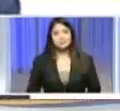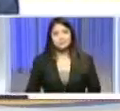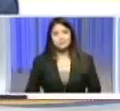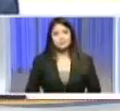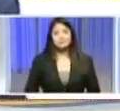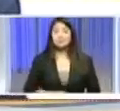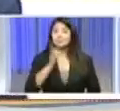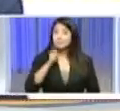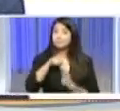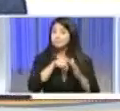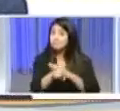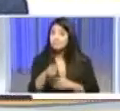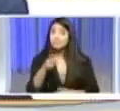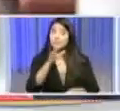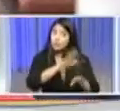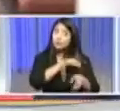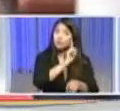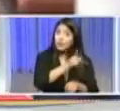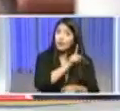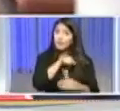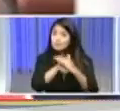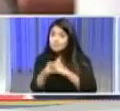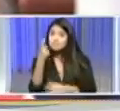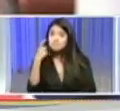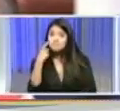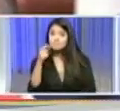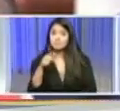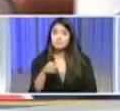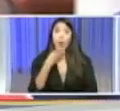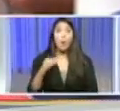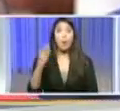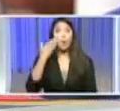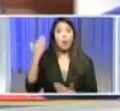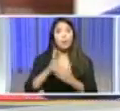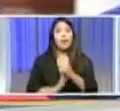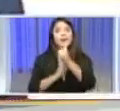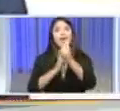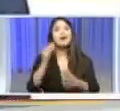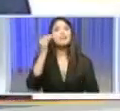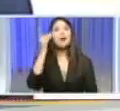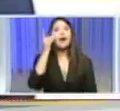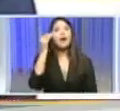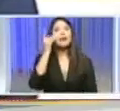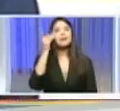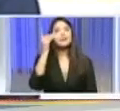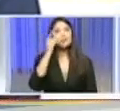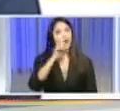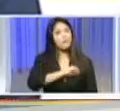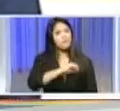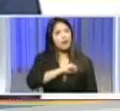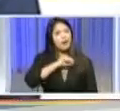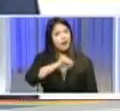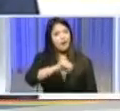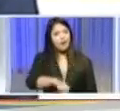Hay que meterse, Daniel. Este joven líder, Darío Viva, camarada.